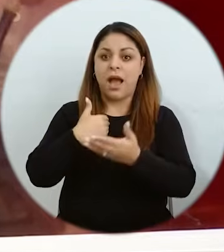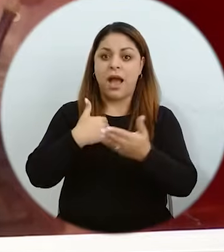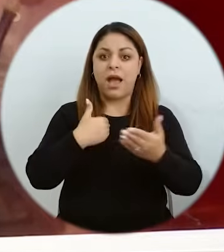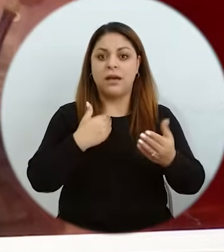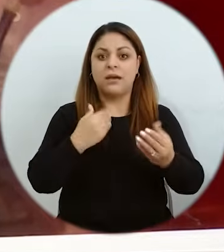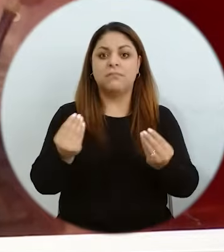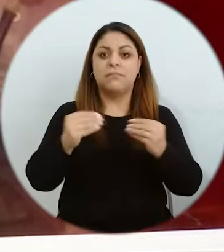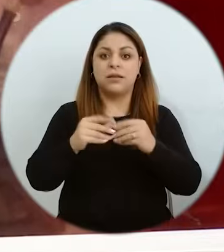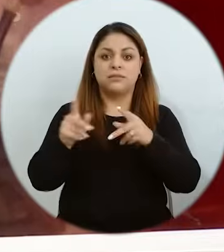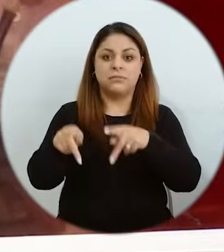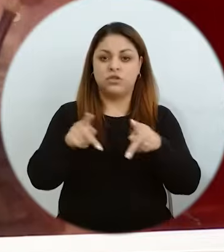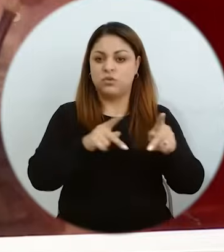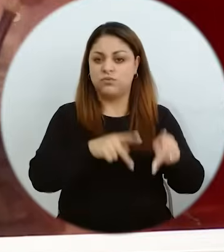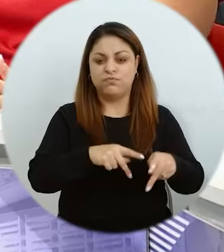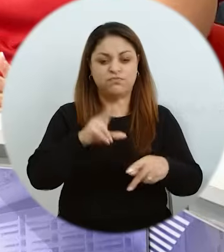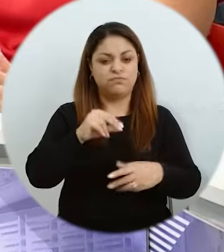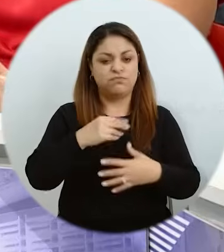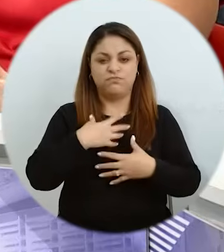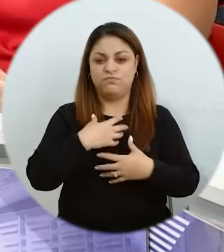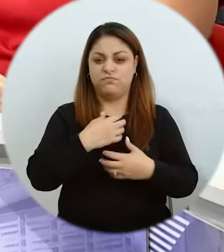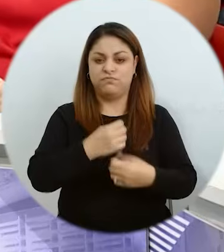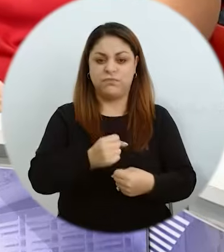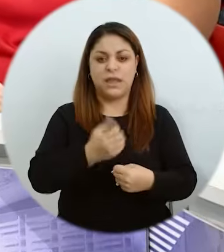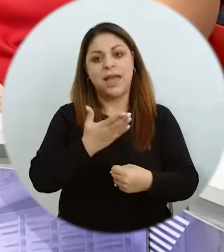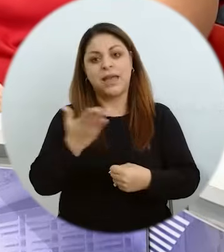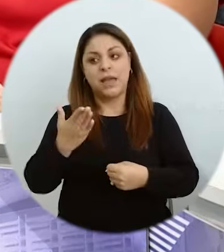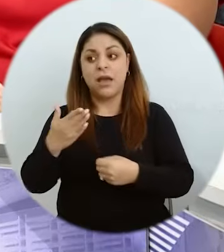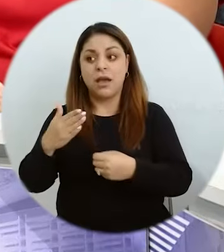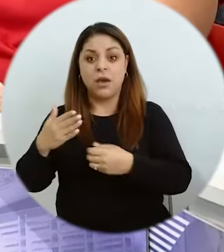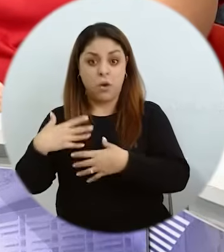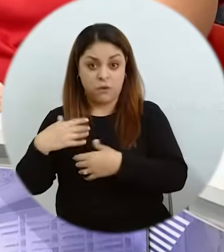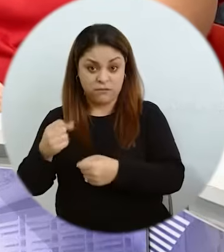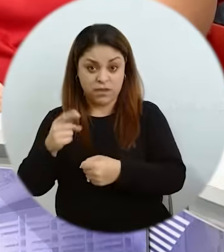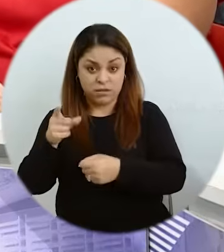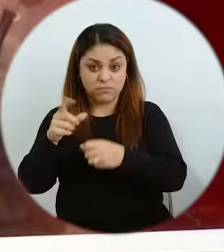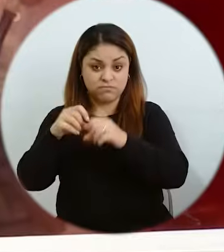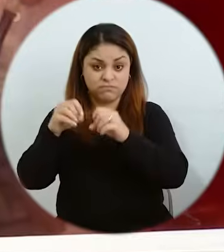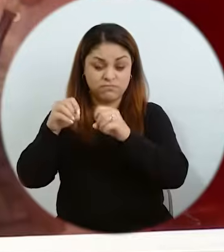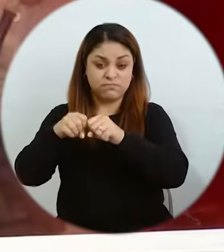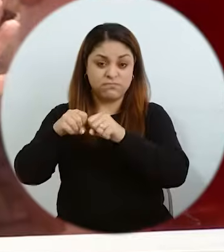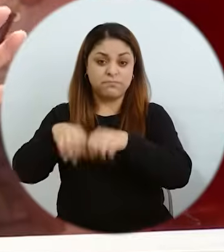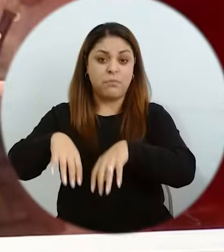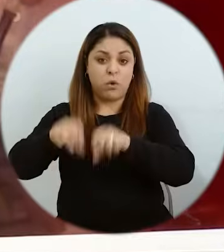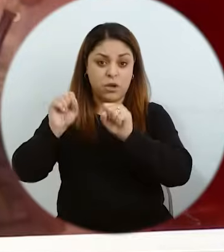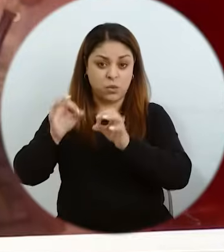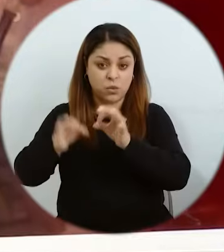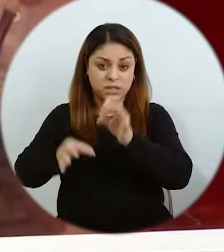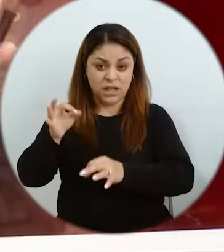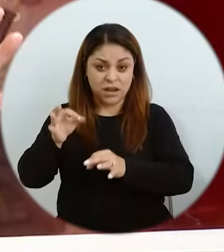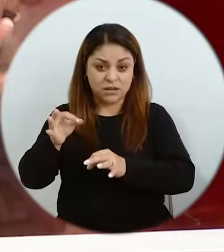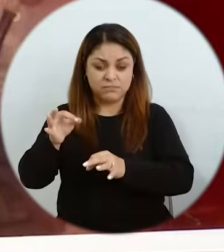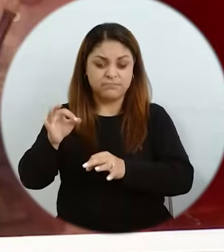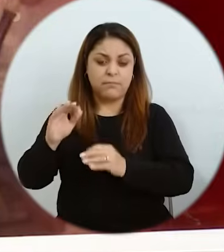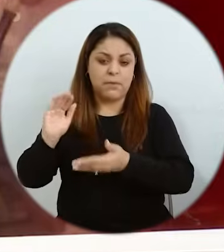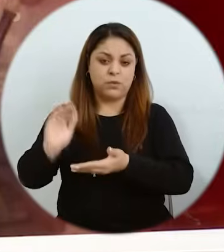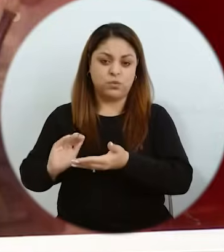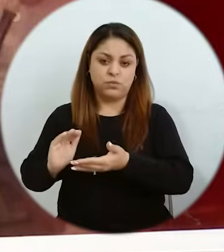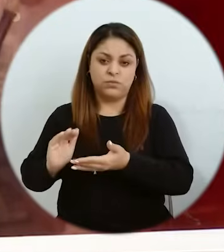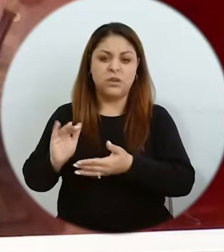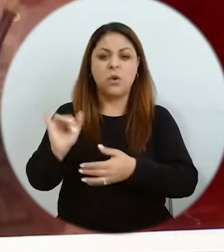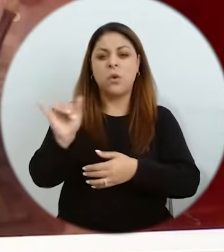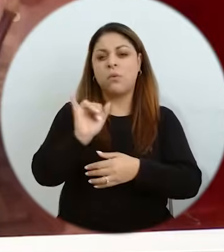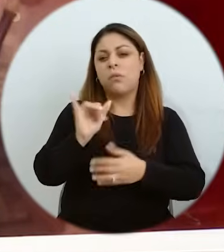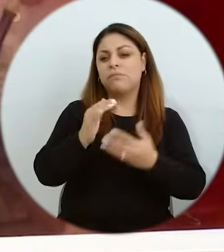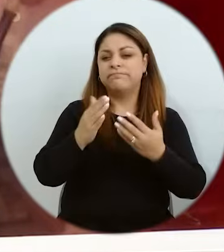más gente que desconfía que la que confía en el Poder Judicial. O sea, tradicionalmente están casi como mitad y mitad,